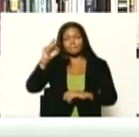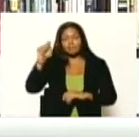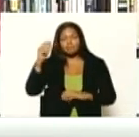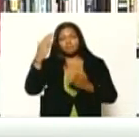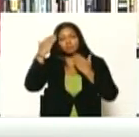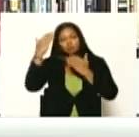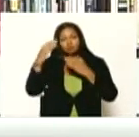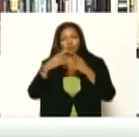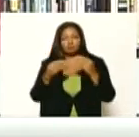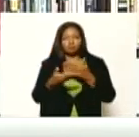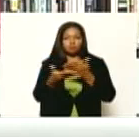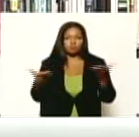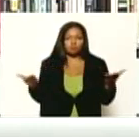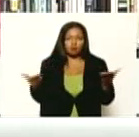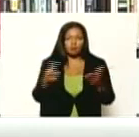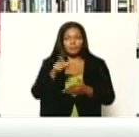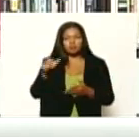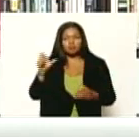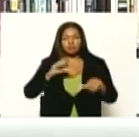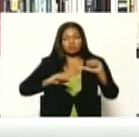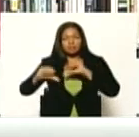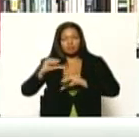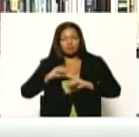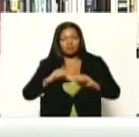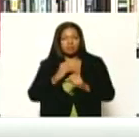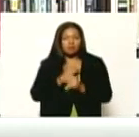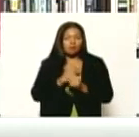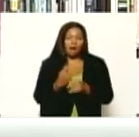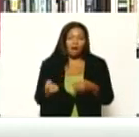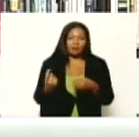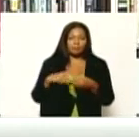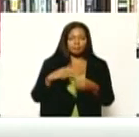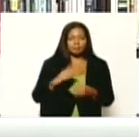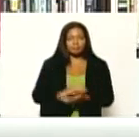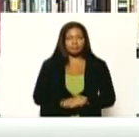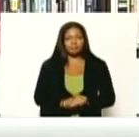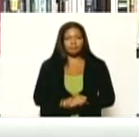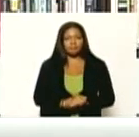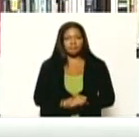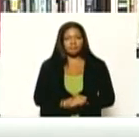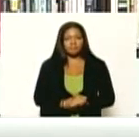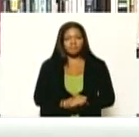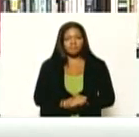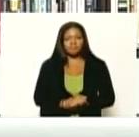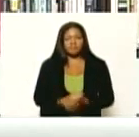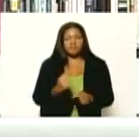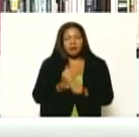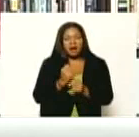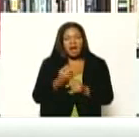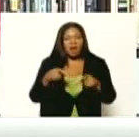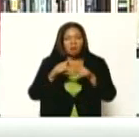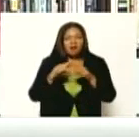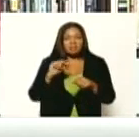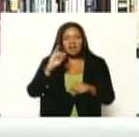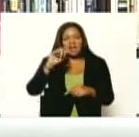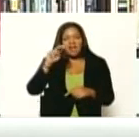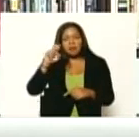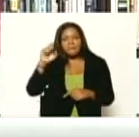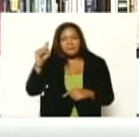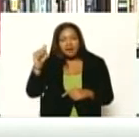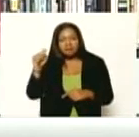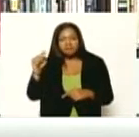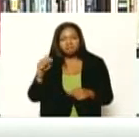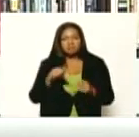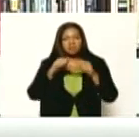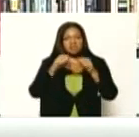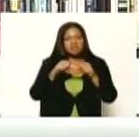saludos a todas las científicas, todos los científicos, trabajadores y trabajadoras del IBIT,